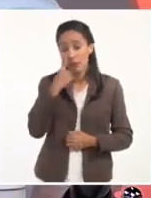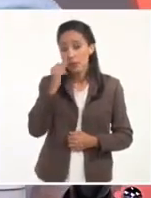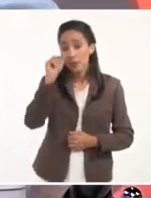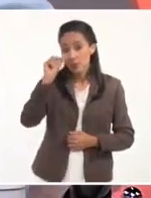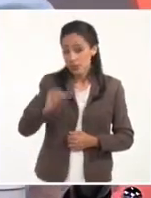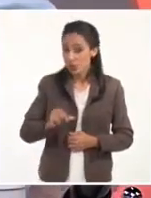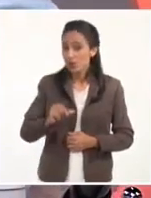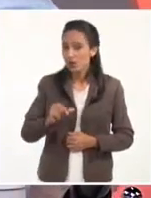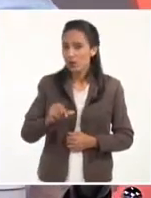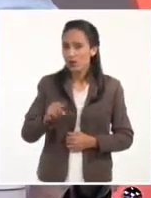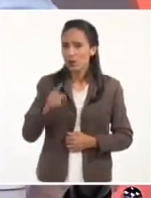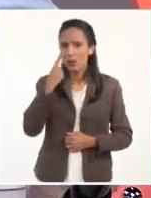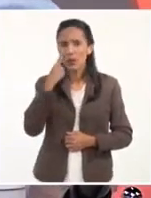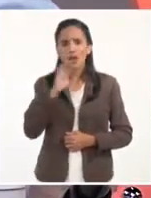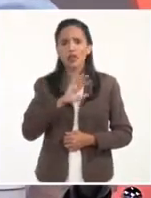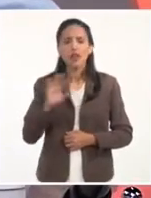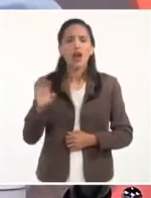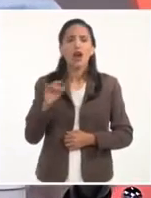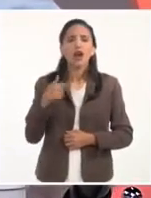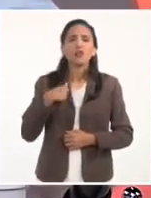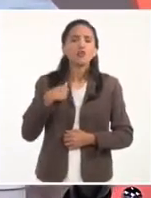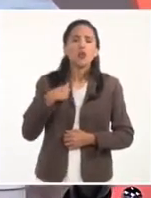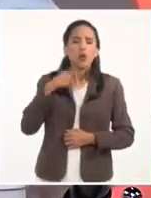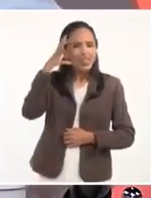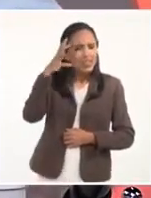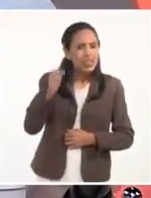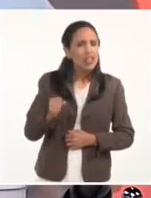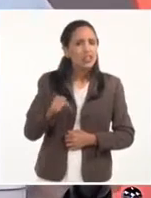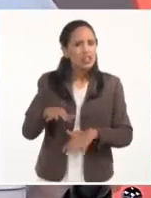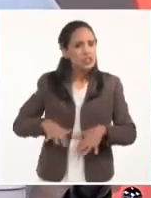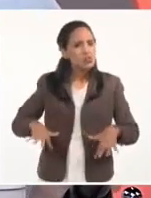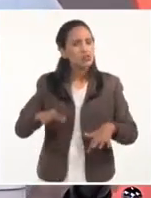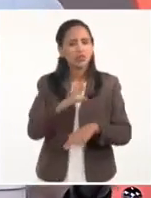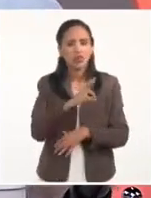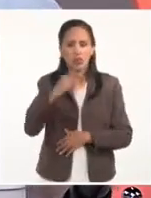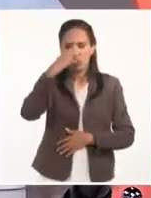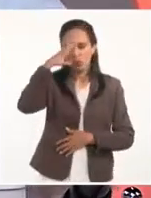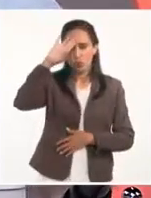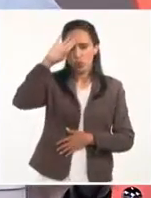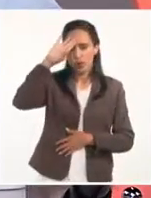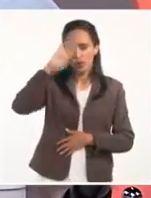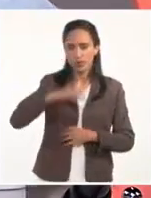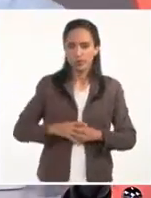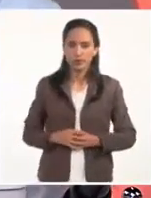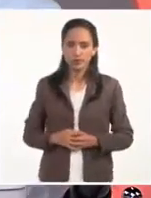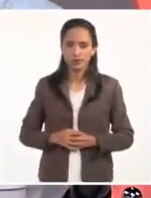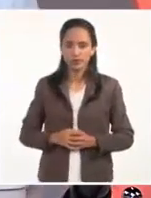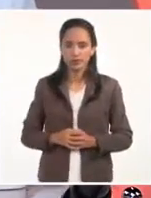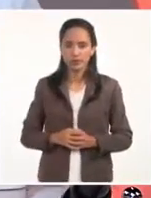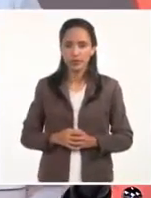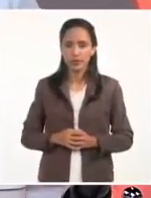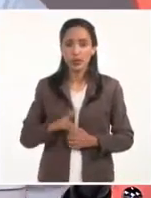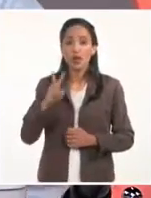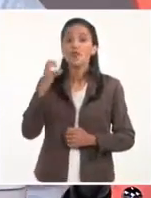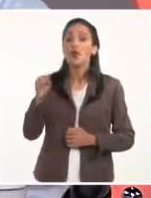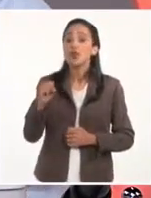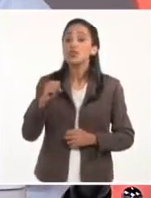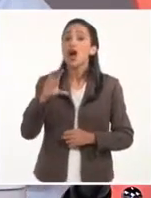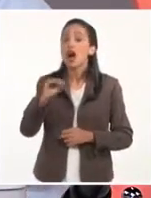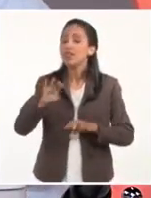parcializarse de esa manera y no y no condenar las cosas como como son la diversidad nos hablan de violencia hablemos de toda la violencia